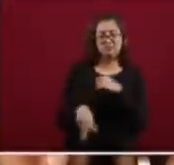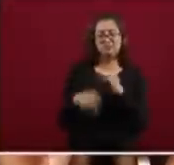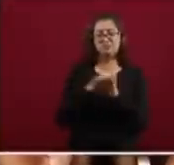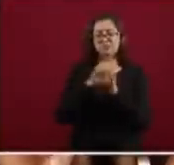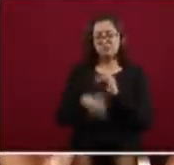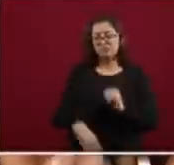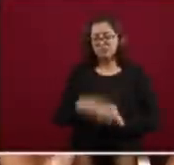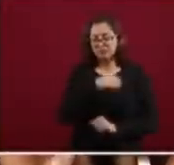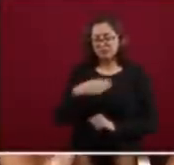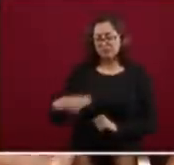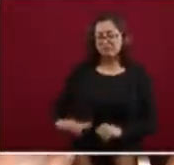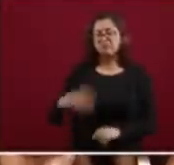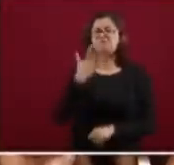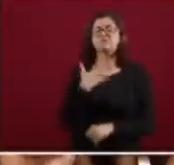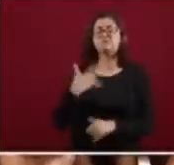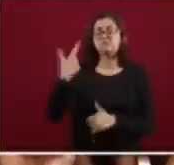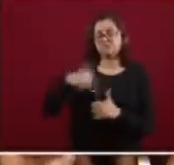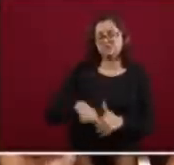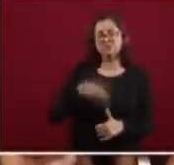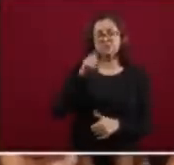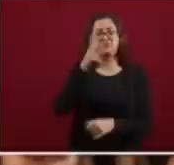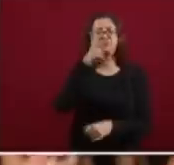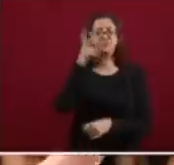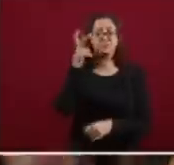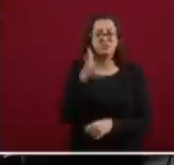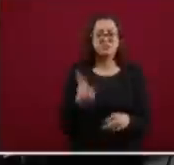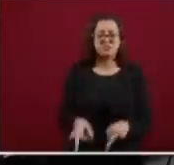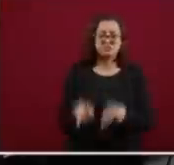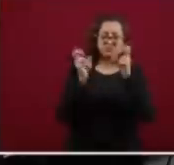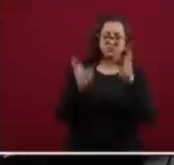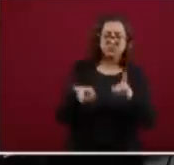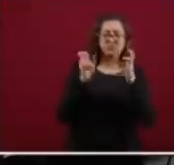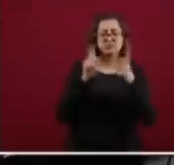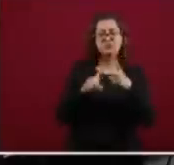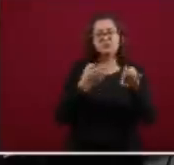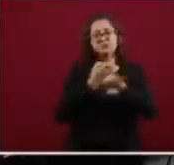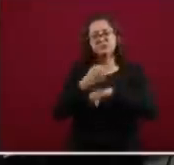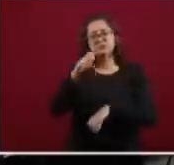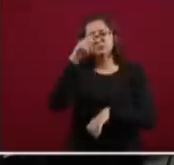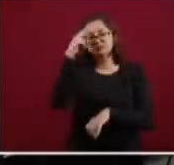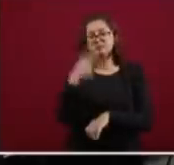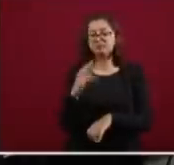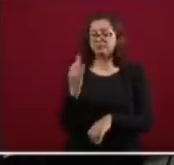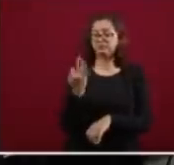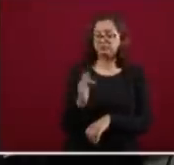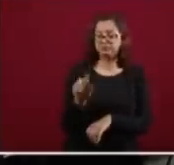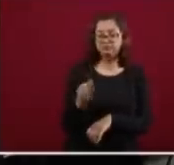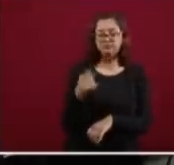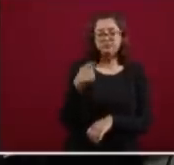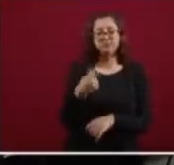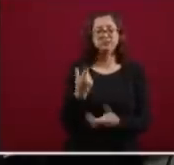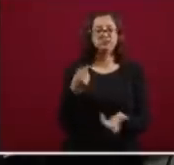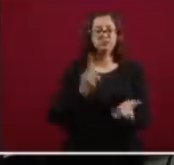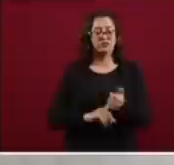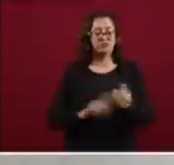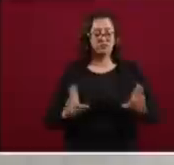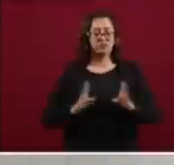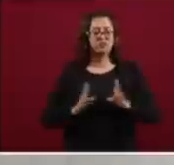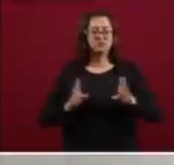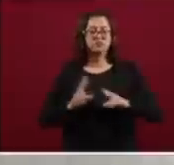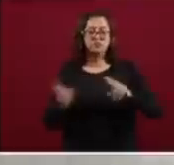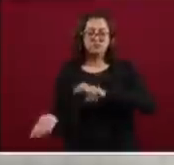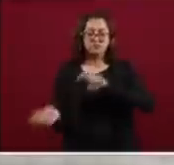municipios huachi coleros en hidalgo y en el estado de mexico por ejemplo en febrero fuimos en un vehículo militar precisamente por el